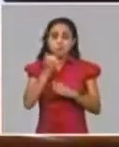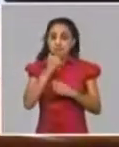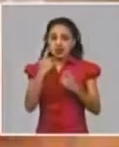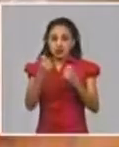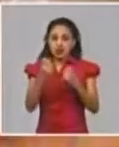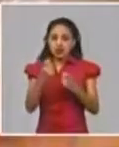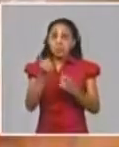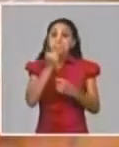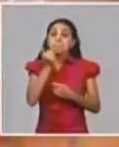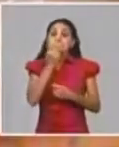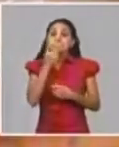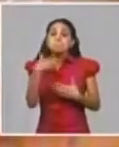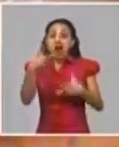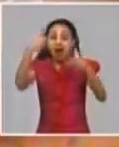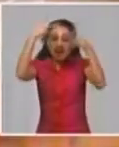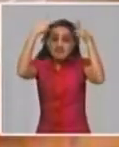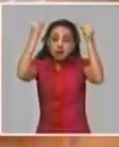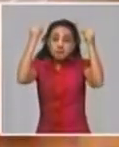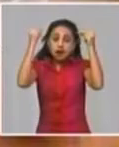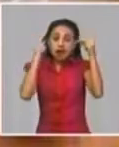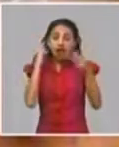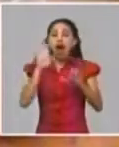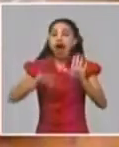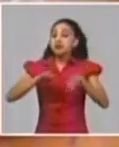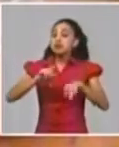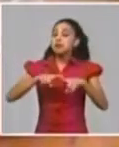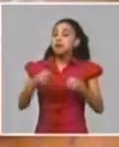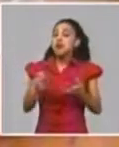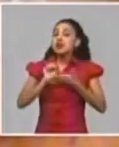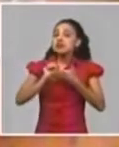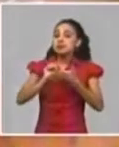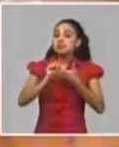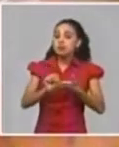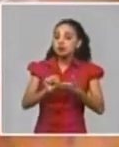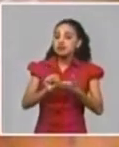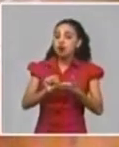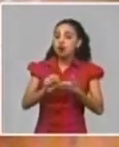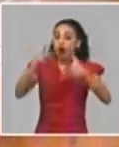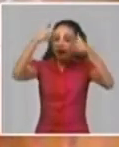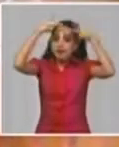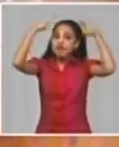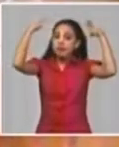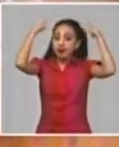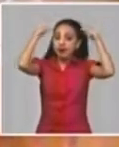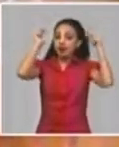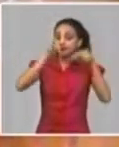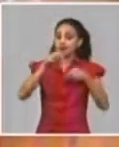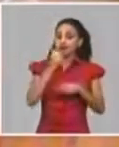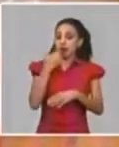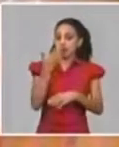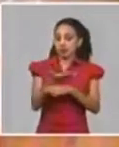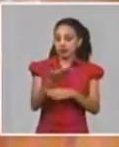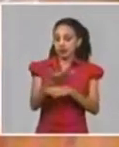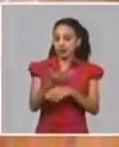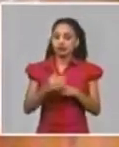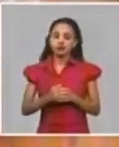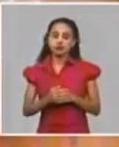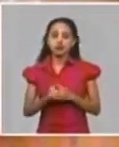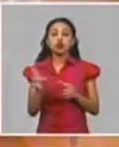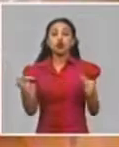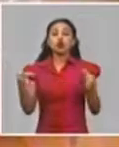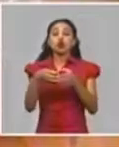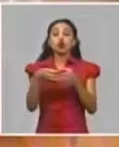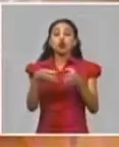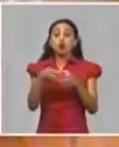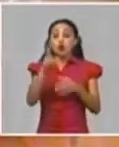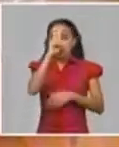más enfermeras que médicos en algunas ocasiones por el servicio que se presta. Ahora, estas brigadas médicas nuestras,